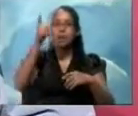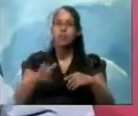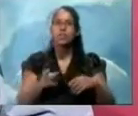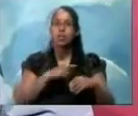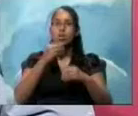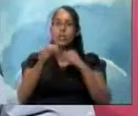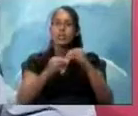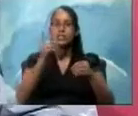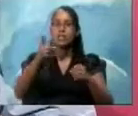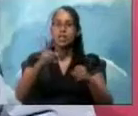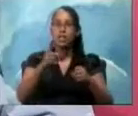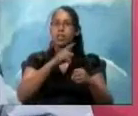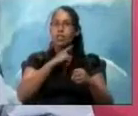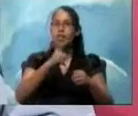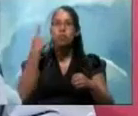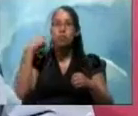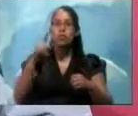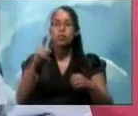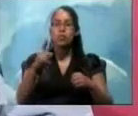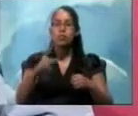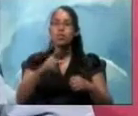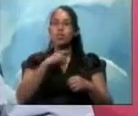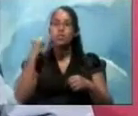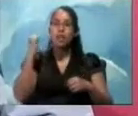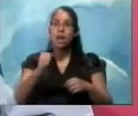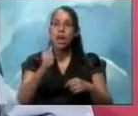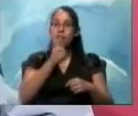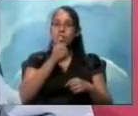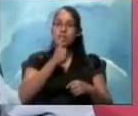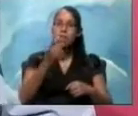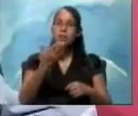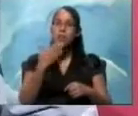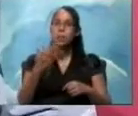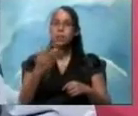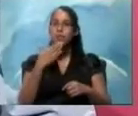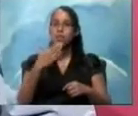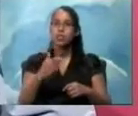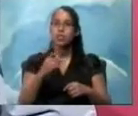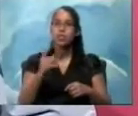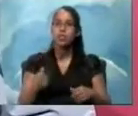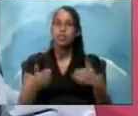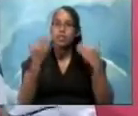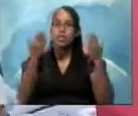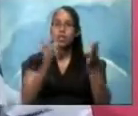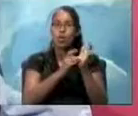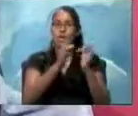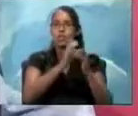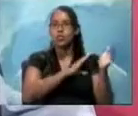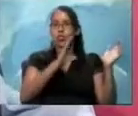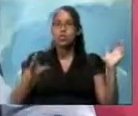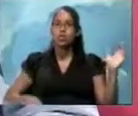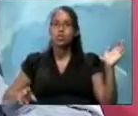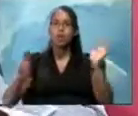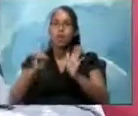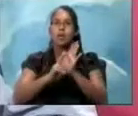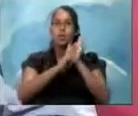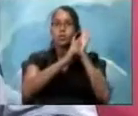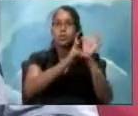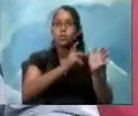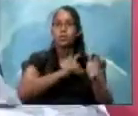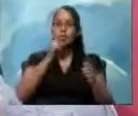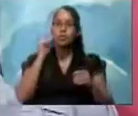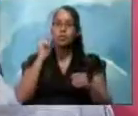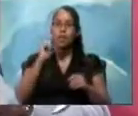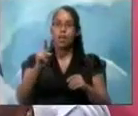echado en la cárcel por sedición y homicidio, a quien había pedido, y entregó a Jesús a la voluntad de